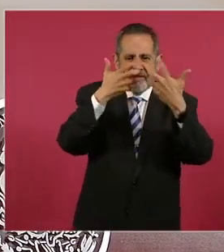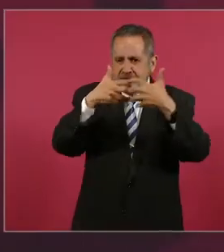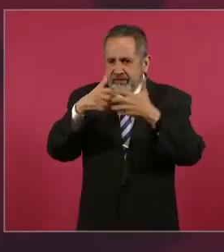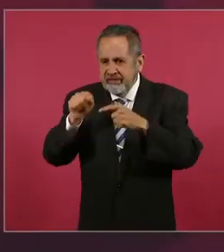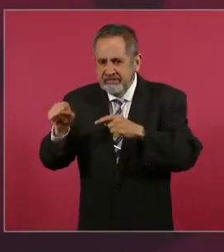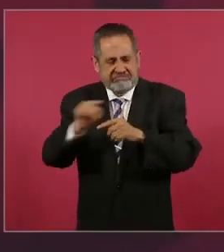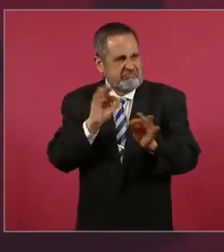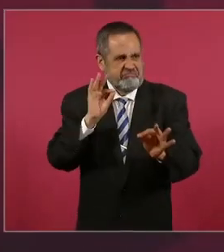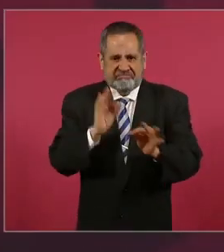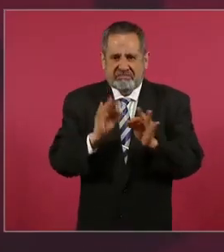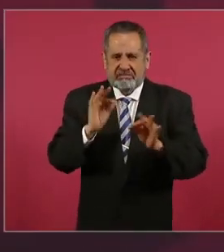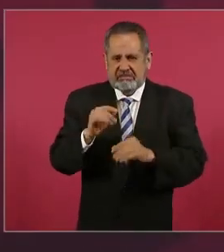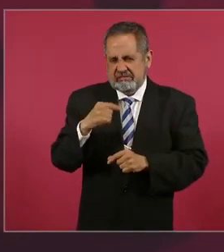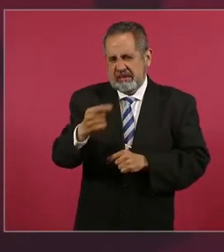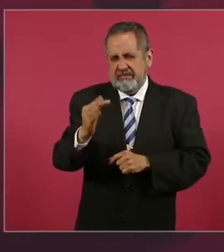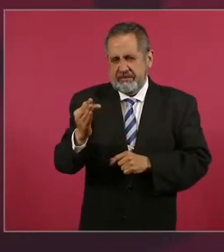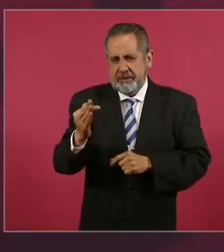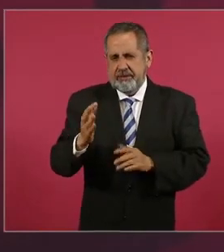Ya